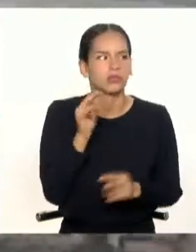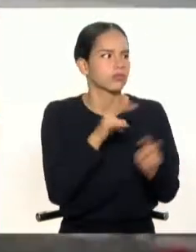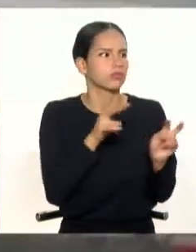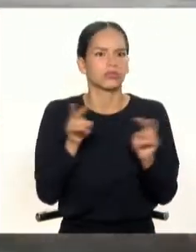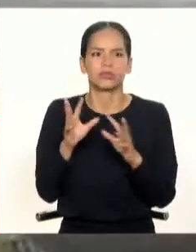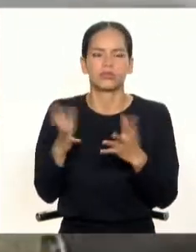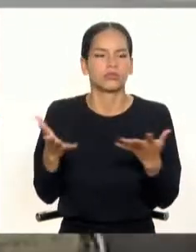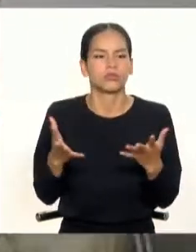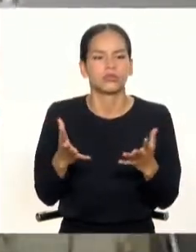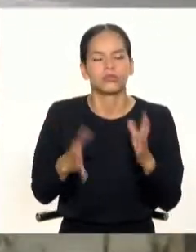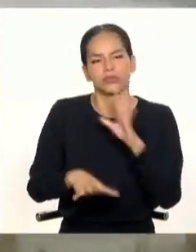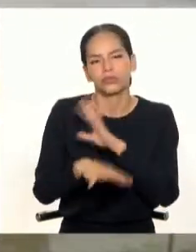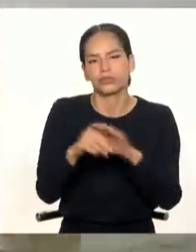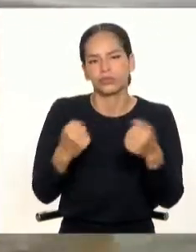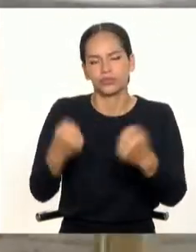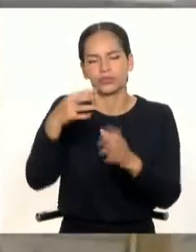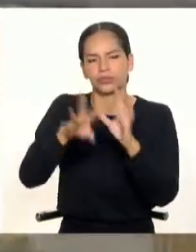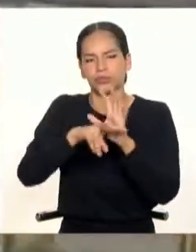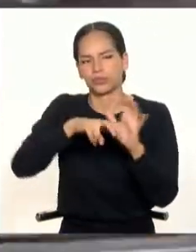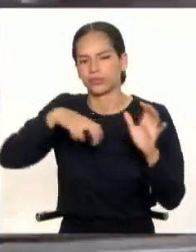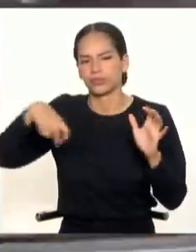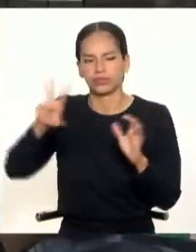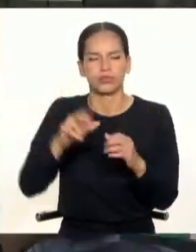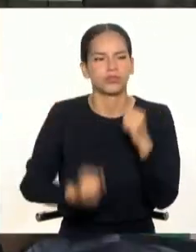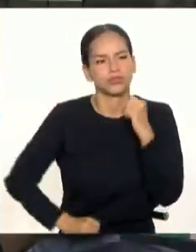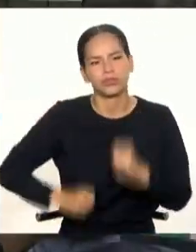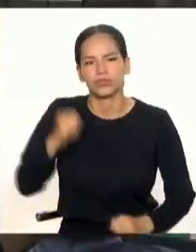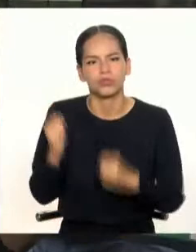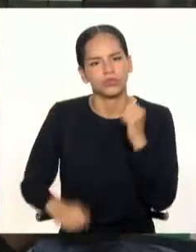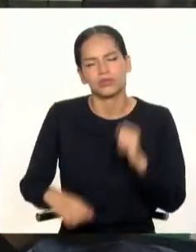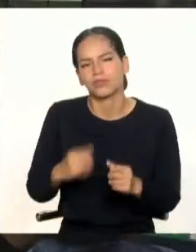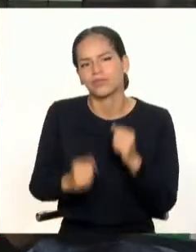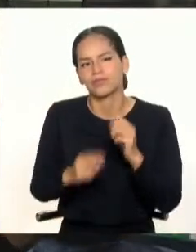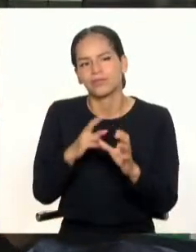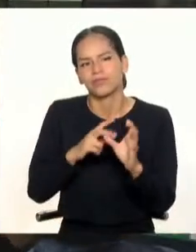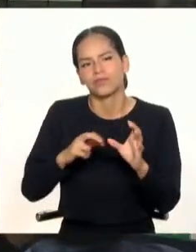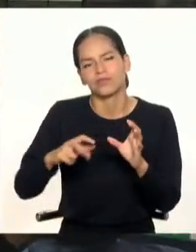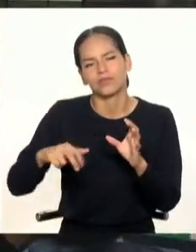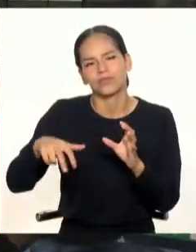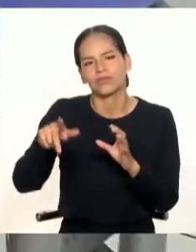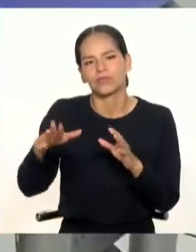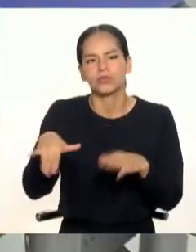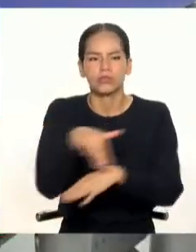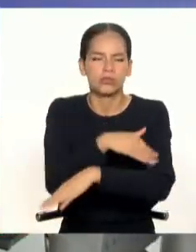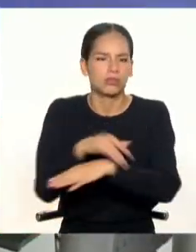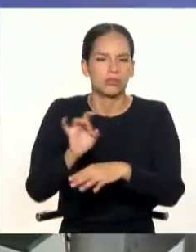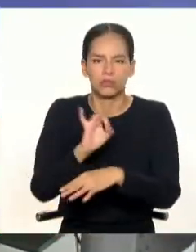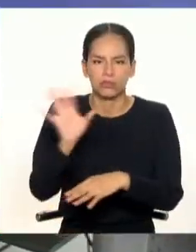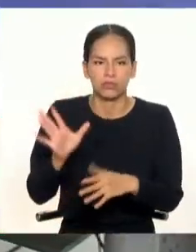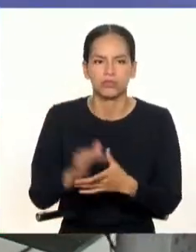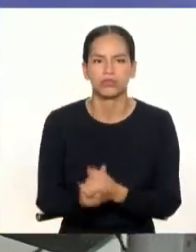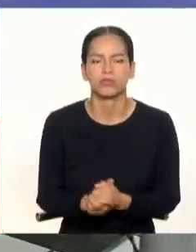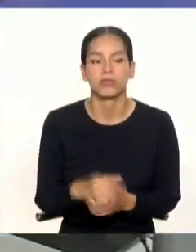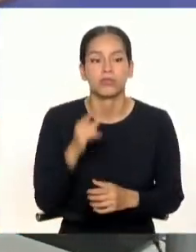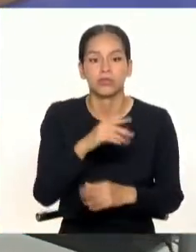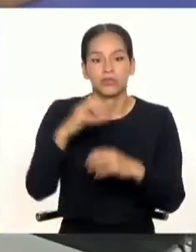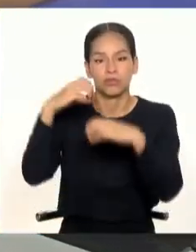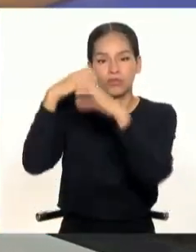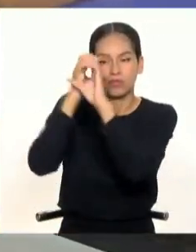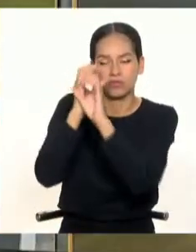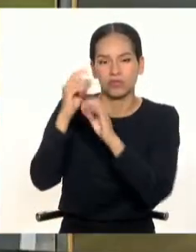atrapado, abandona el vehículo y sale raudamente, corre raudamente hacia alguna calle. Las cámaras